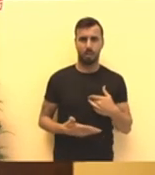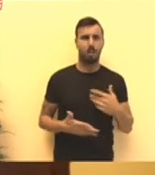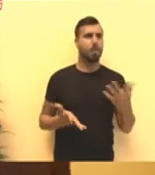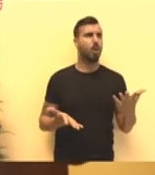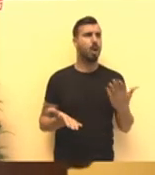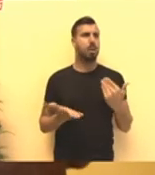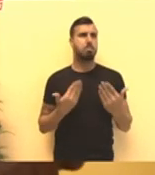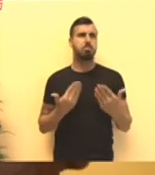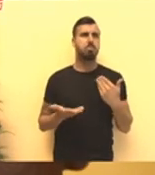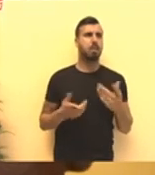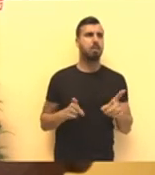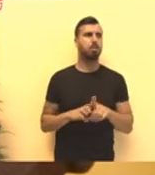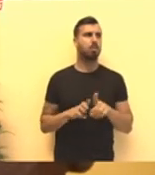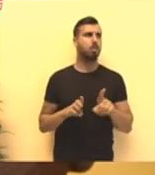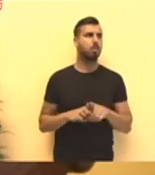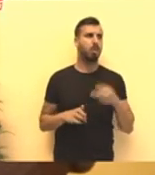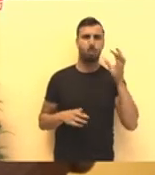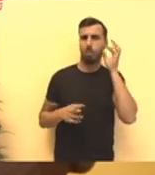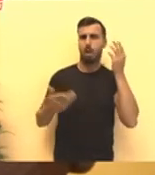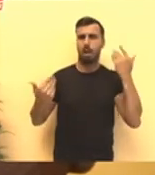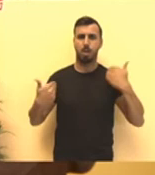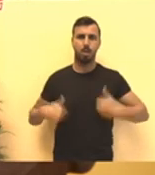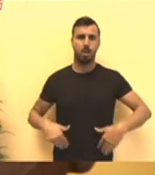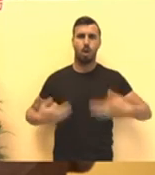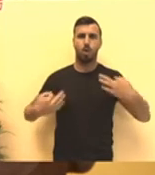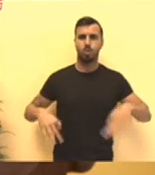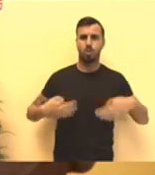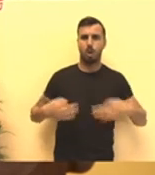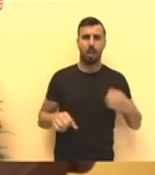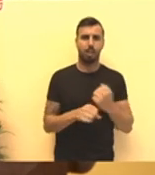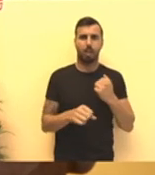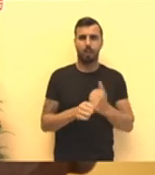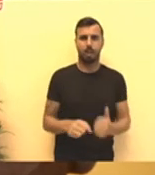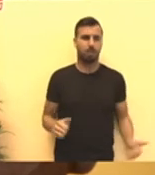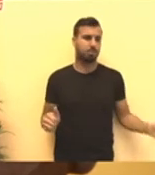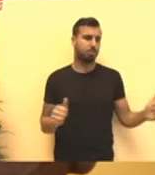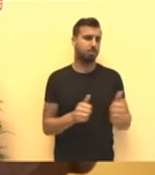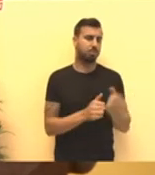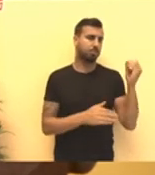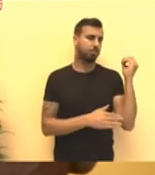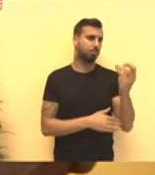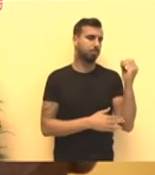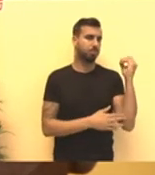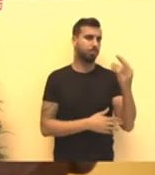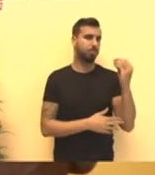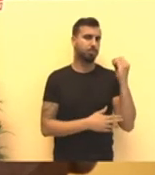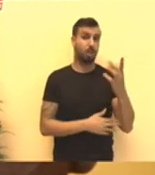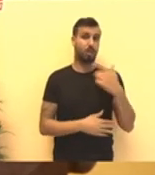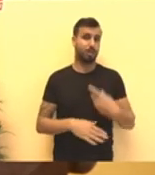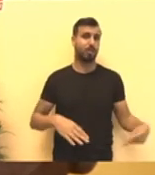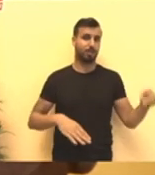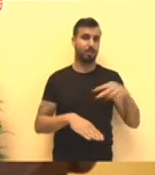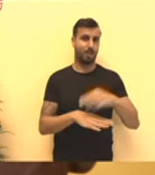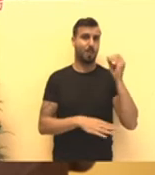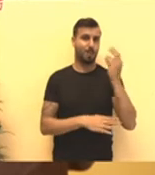mujeres normales que trabajaban con ellas y trabajaban y daban sus ponencias. ¿Vale? Yo era ponente, porque yo